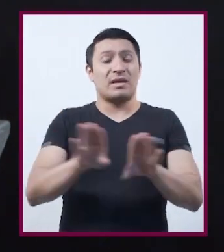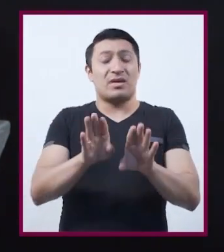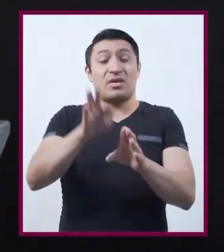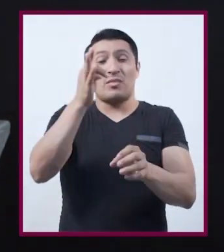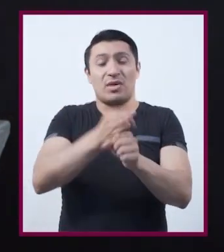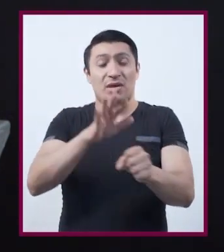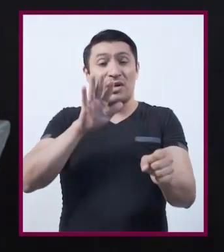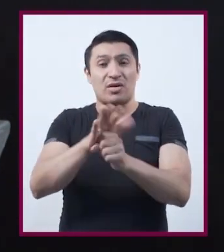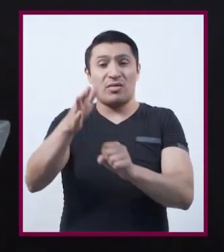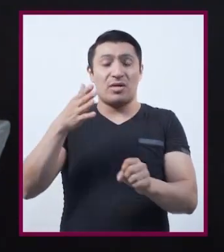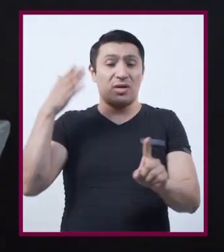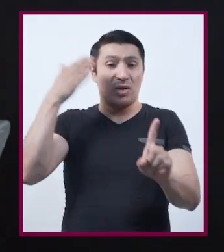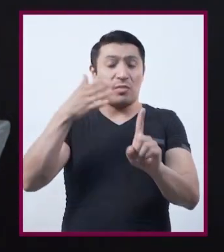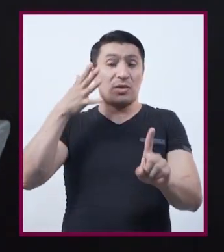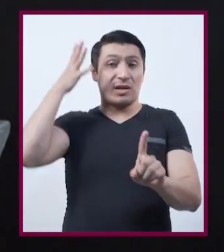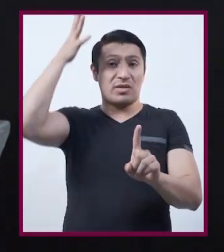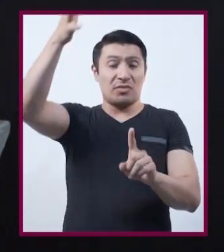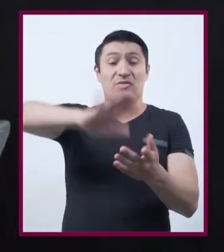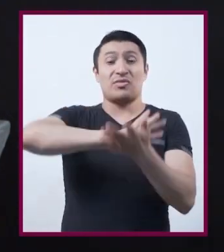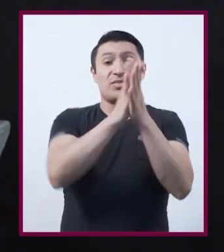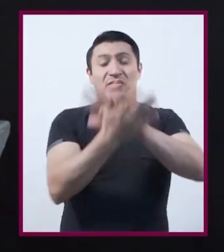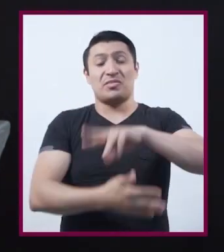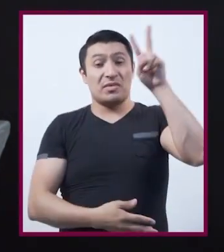parece el mejor superpoder que existe?